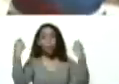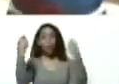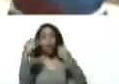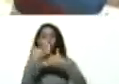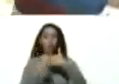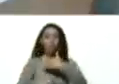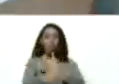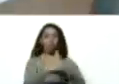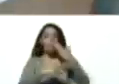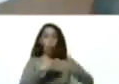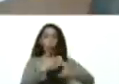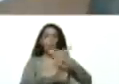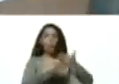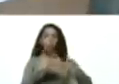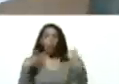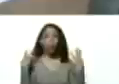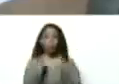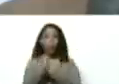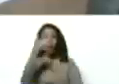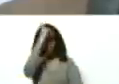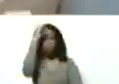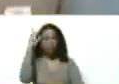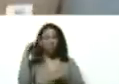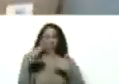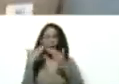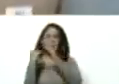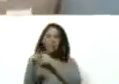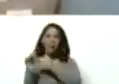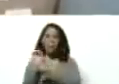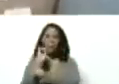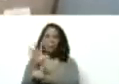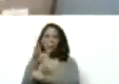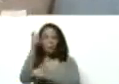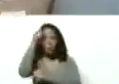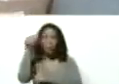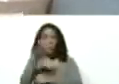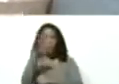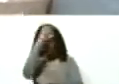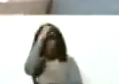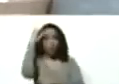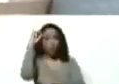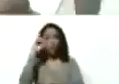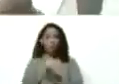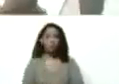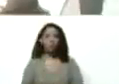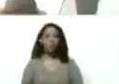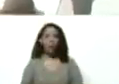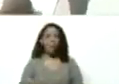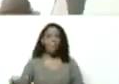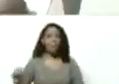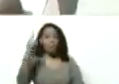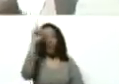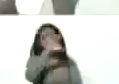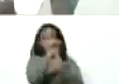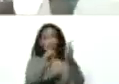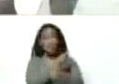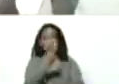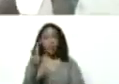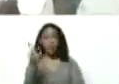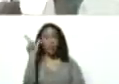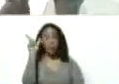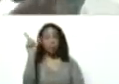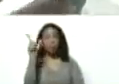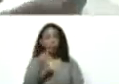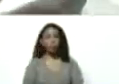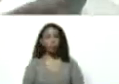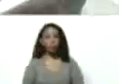avanzando pues compañero diosdado que mensaje le mandamos al pueblo diosdado cabello rondón primer vicepresidente del PSUV